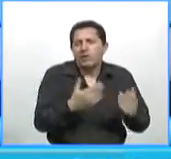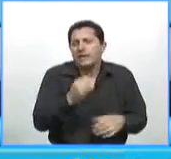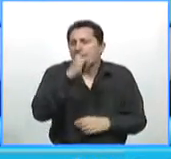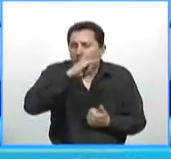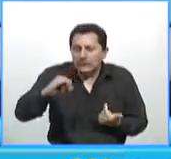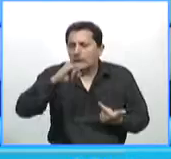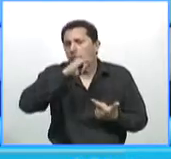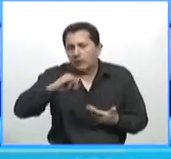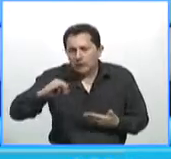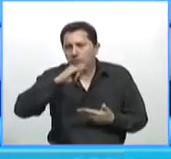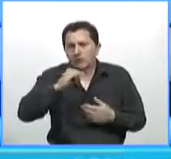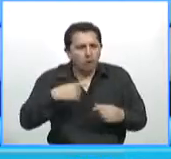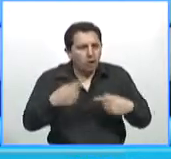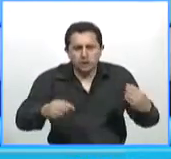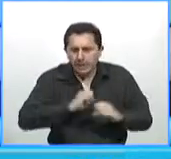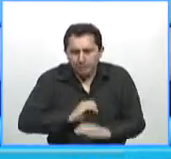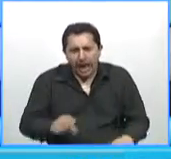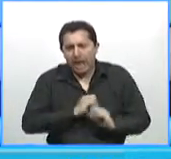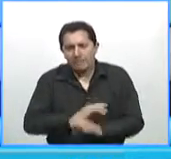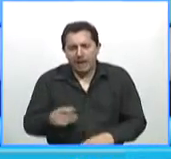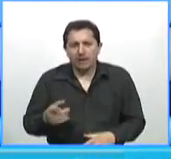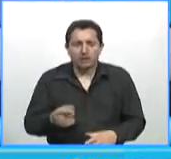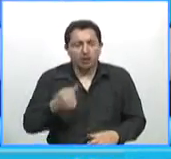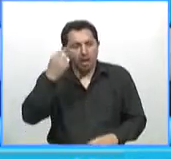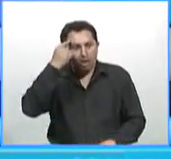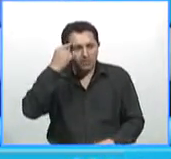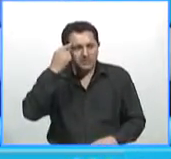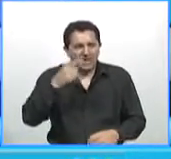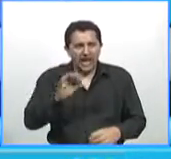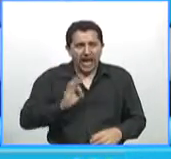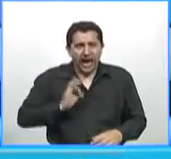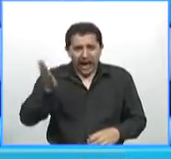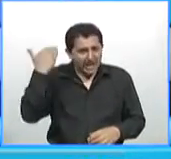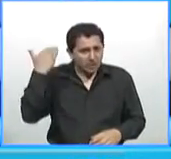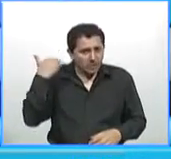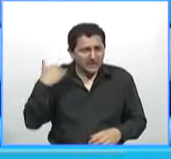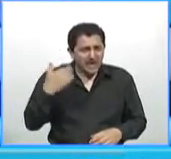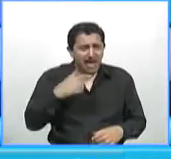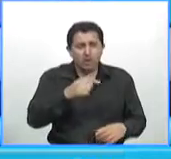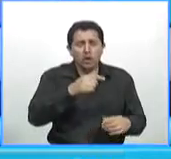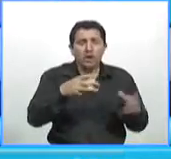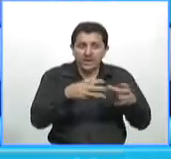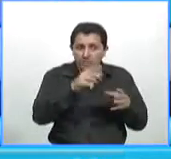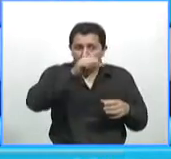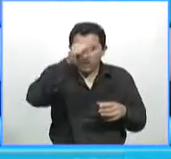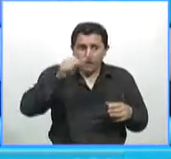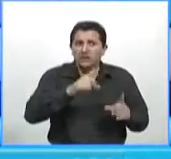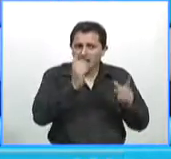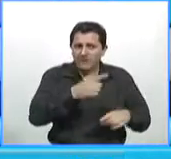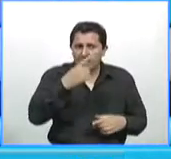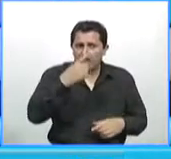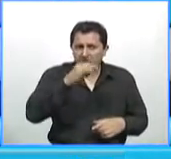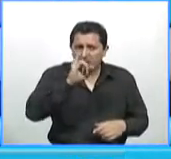o cuando las cosas no se te dan y decís, si vos te lo pones a pensar, las Leonas el año pasado también salimos campeonas a fin de año en la Champions claro. Trophy. Sí. Y sin embargo,